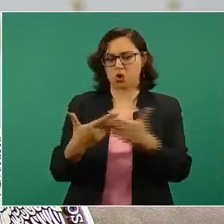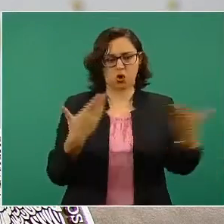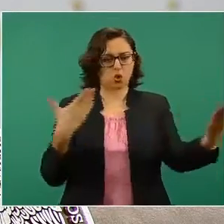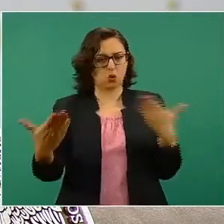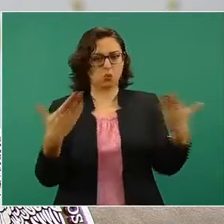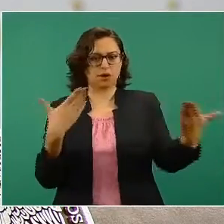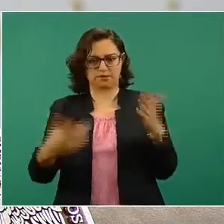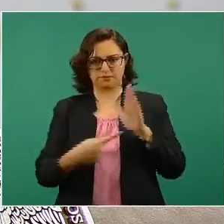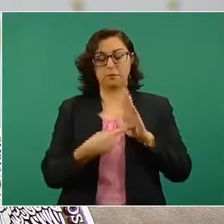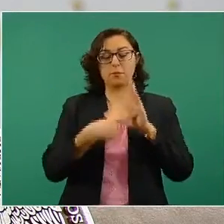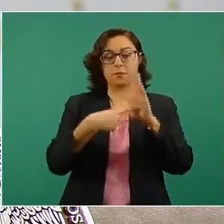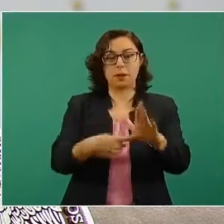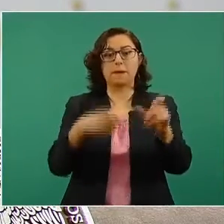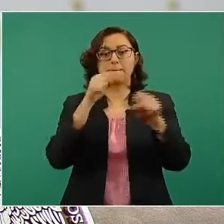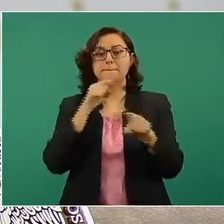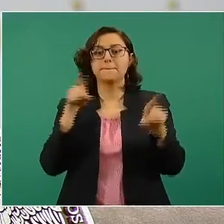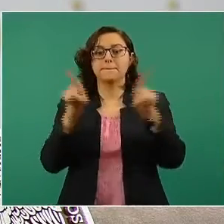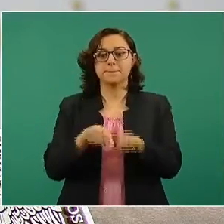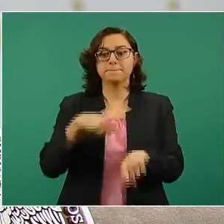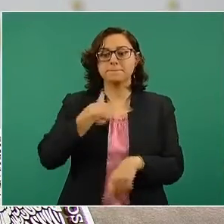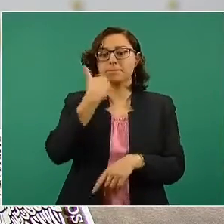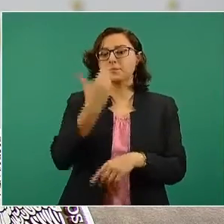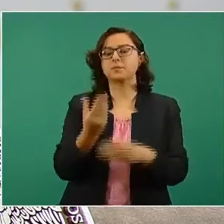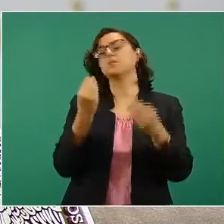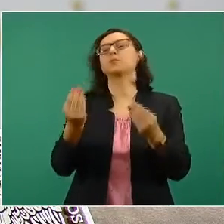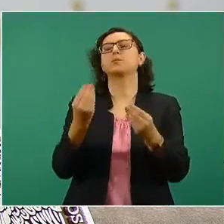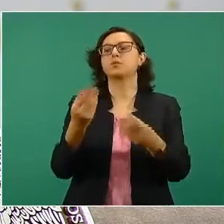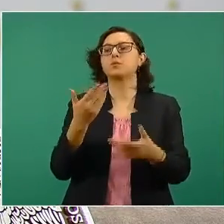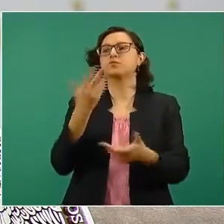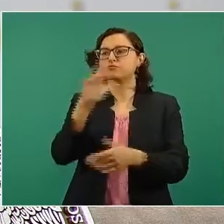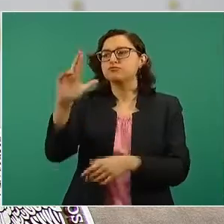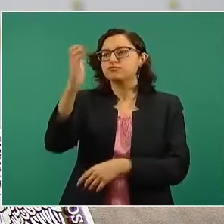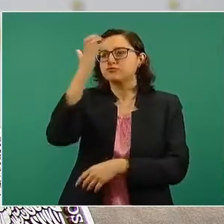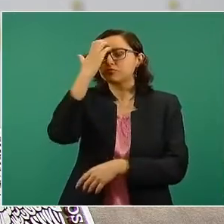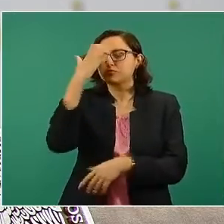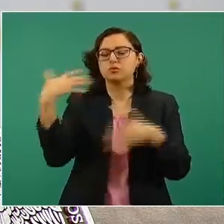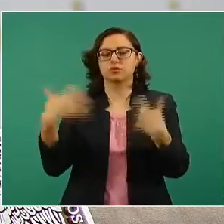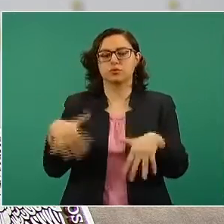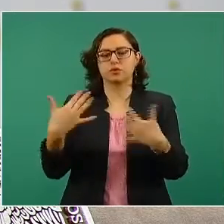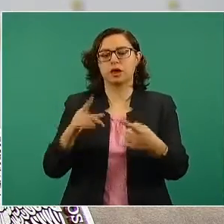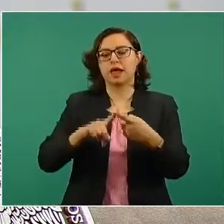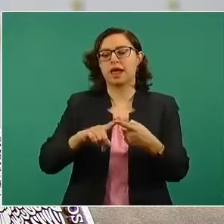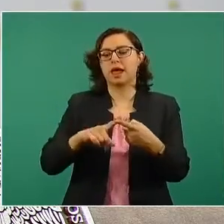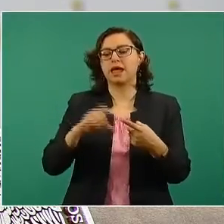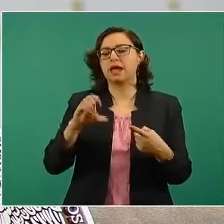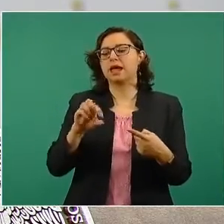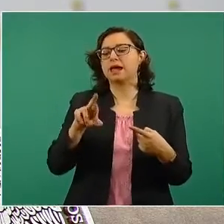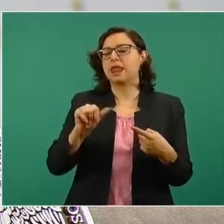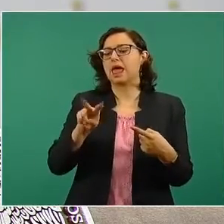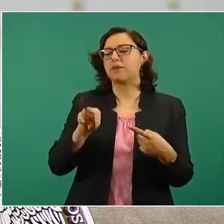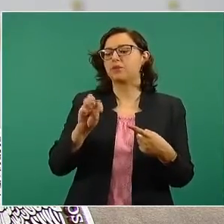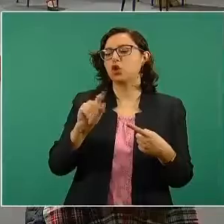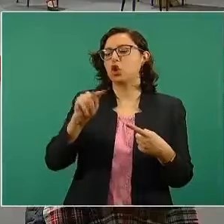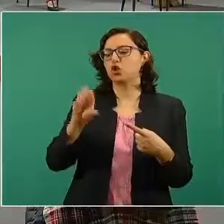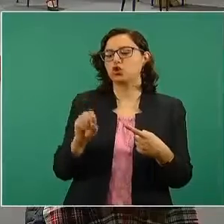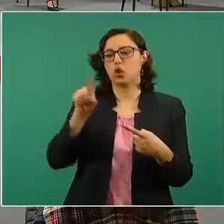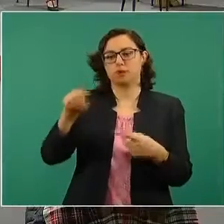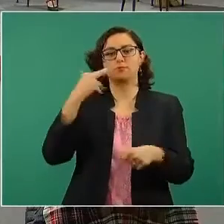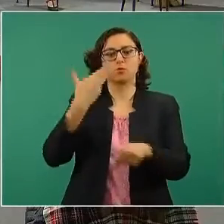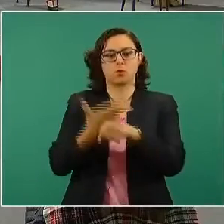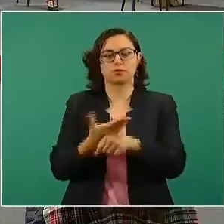un reconocimiento a César Cravioto, que es el comisionado de la reconstrucción, y a Jesús Esteva, que es el secretario de Obras del Gobierno de la Ciudad,